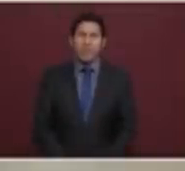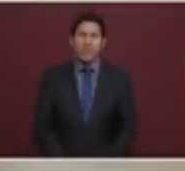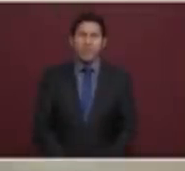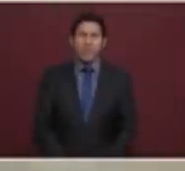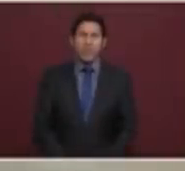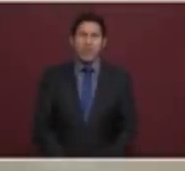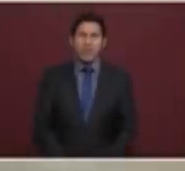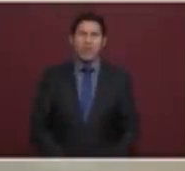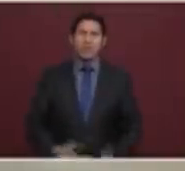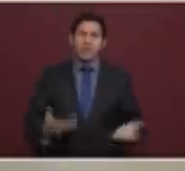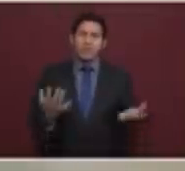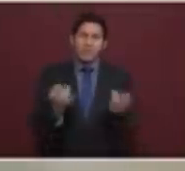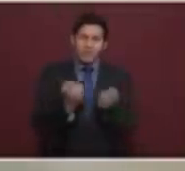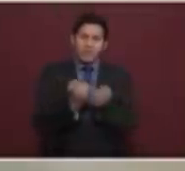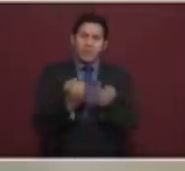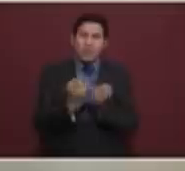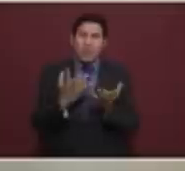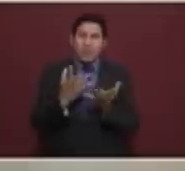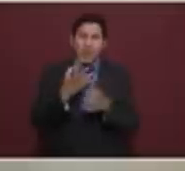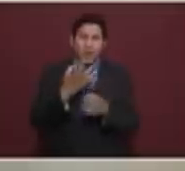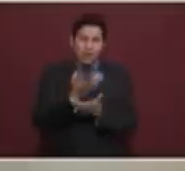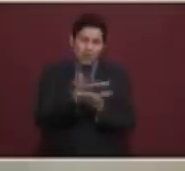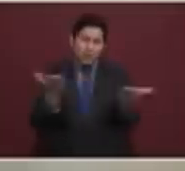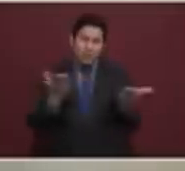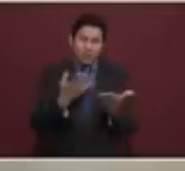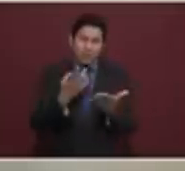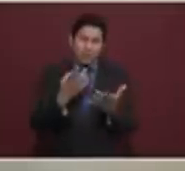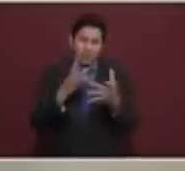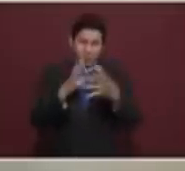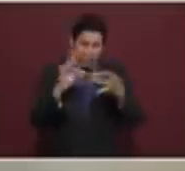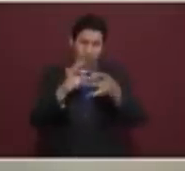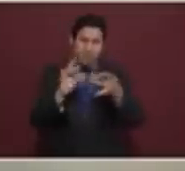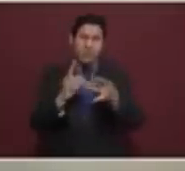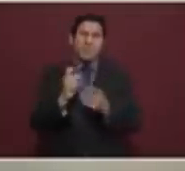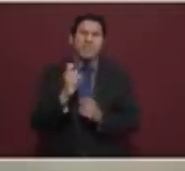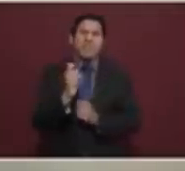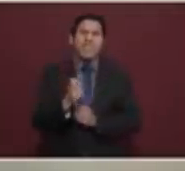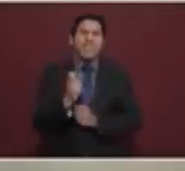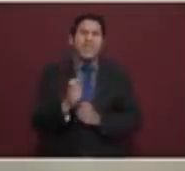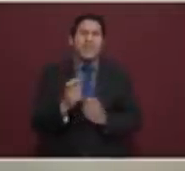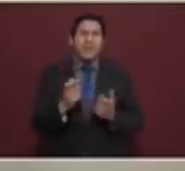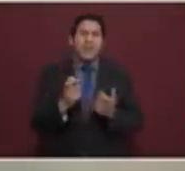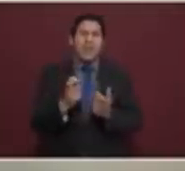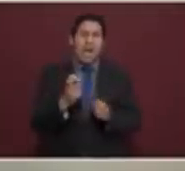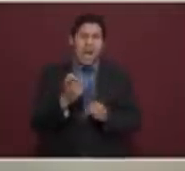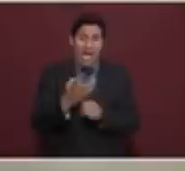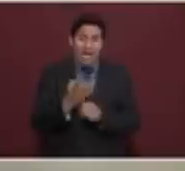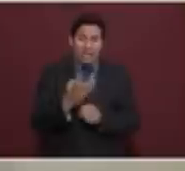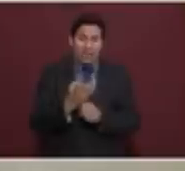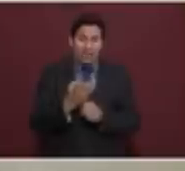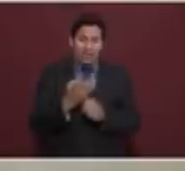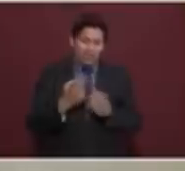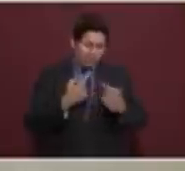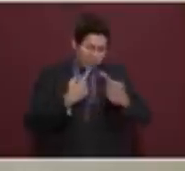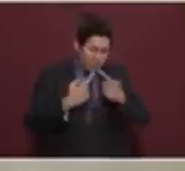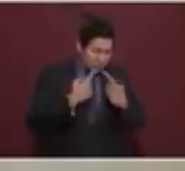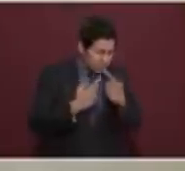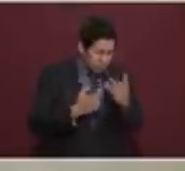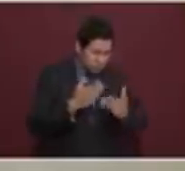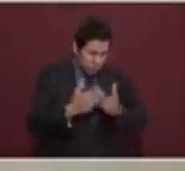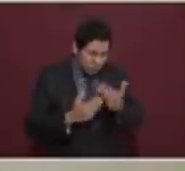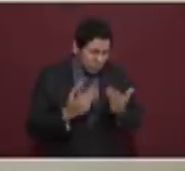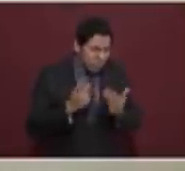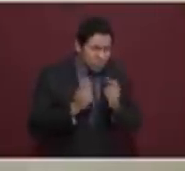informaba a ustedes que está en proceso de conclusión la elaboración